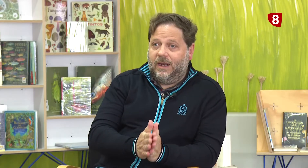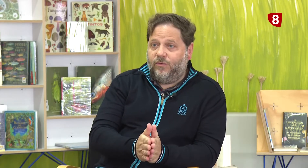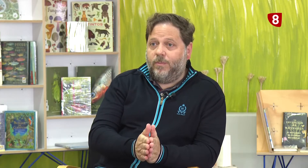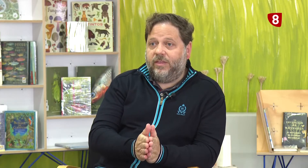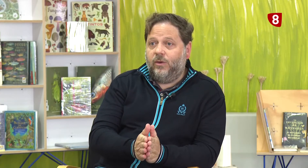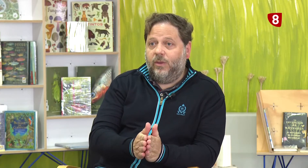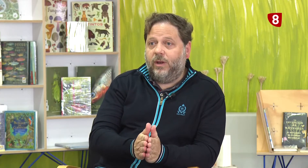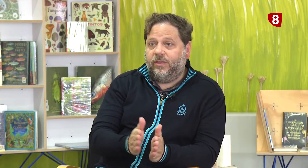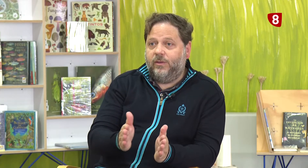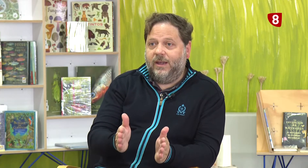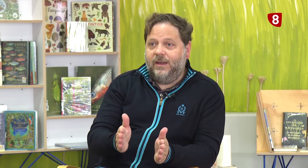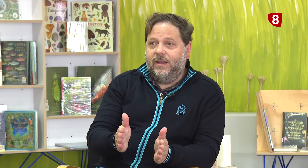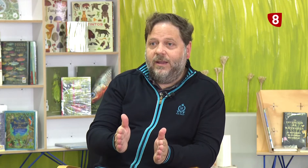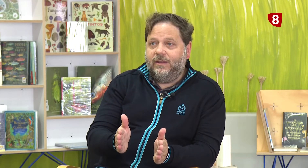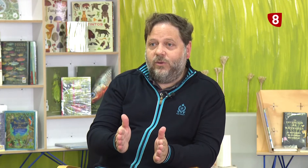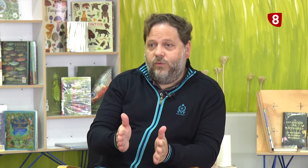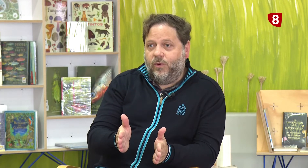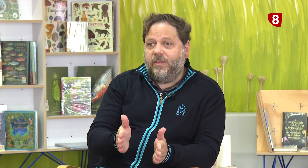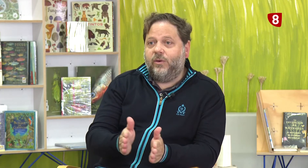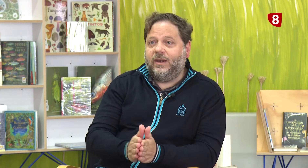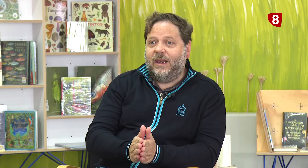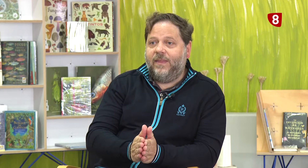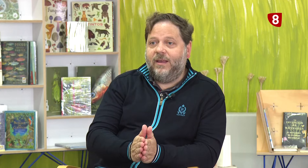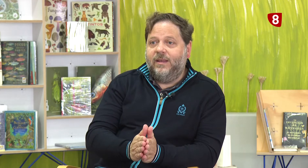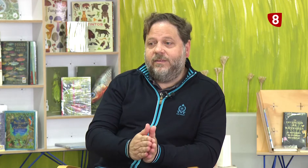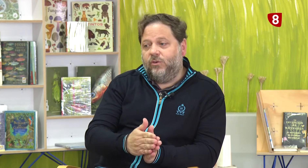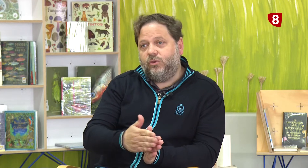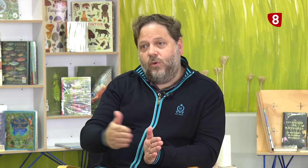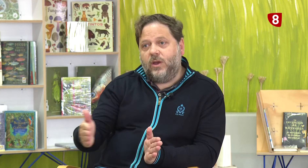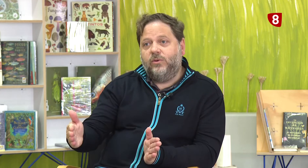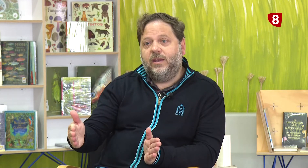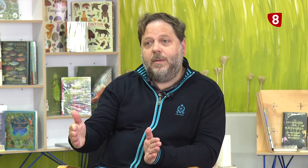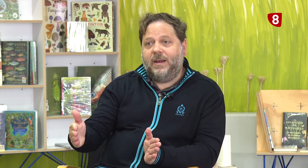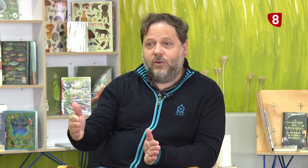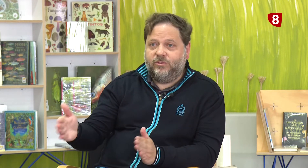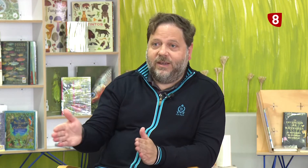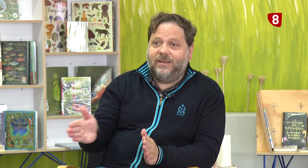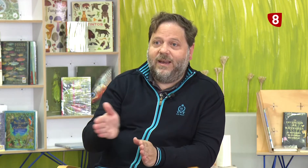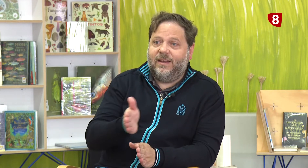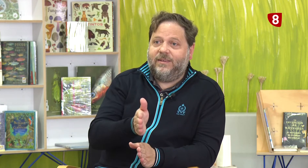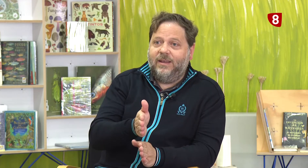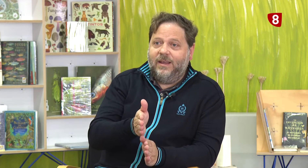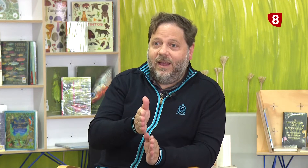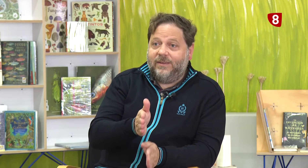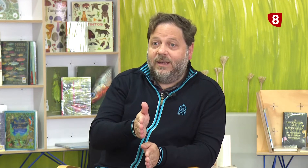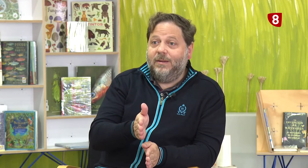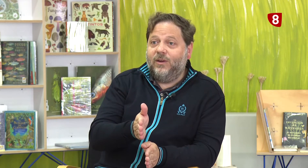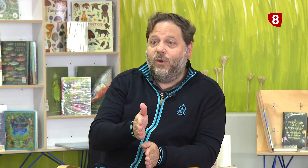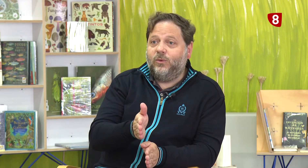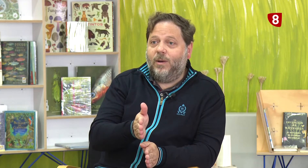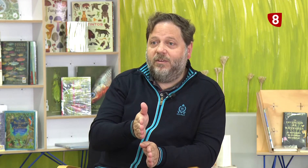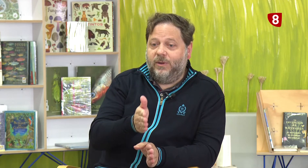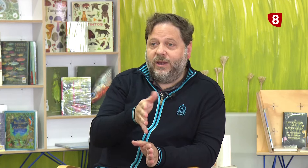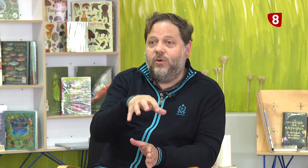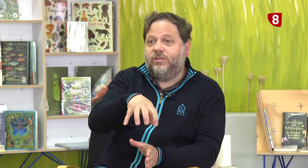de la formación la duración de tu formación reglada sino es todo lo que conlleva para conseguir llegar a ese nivel